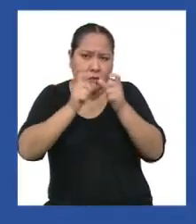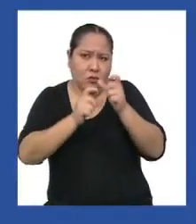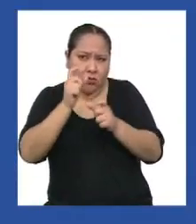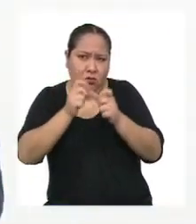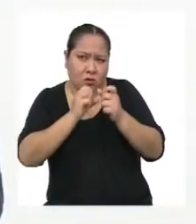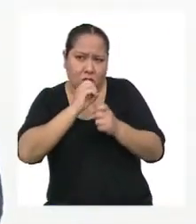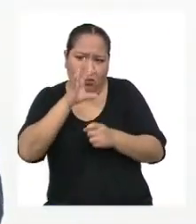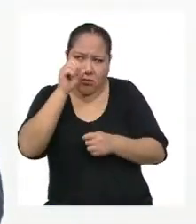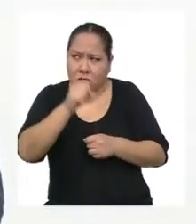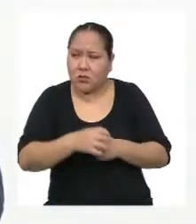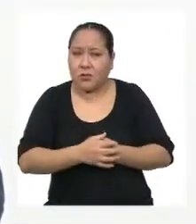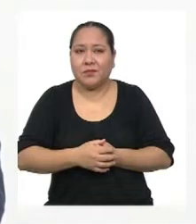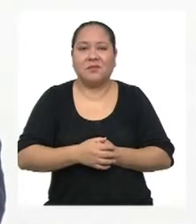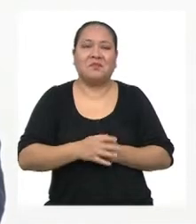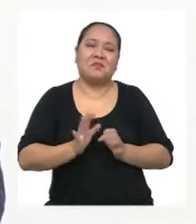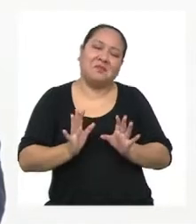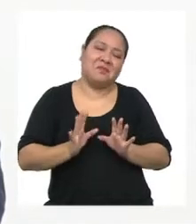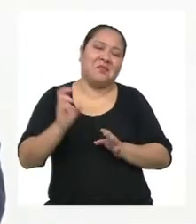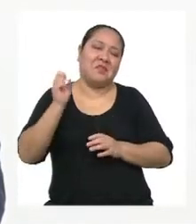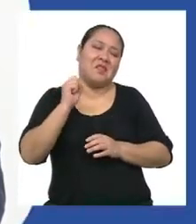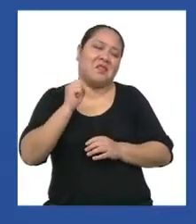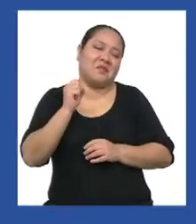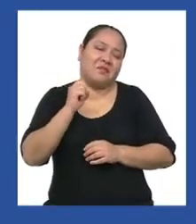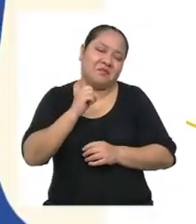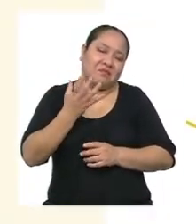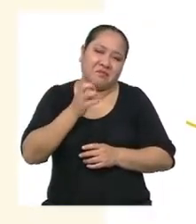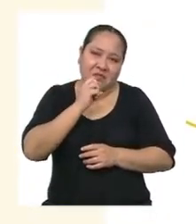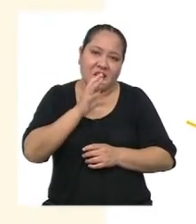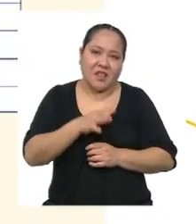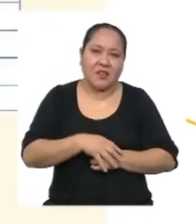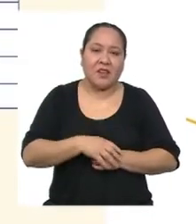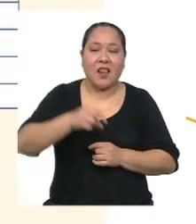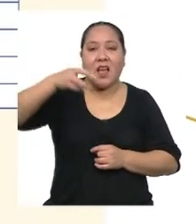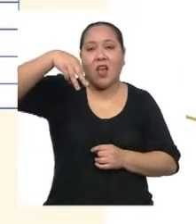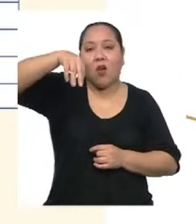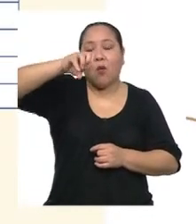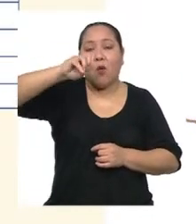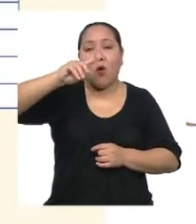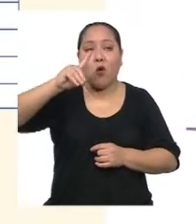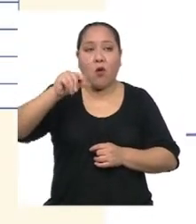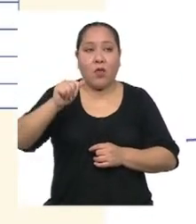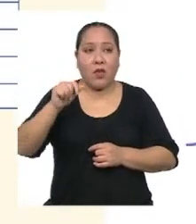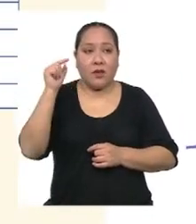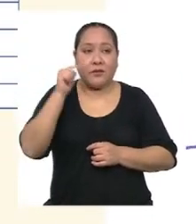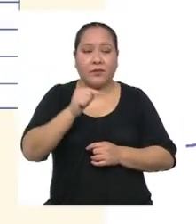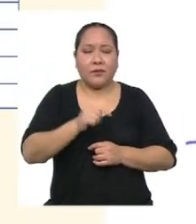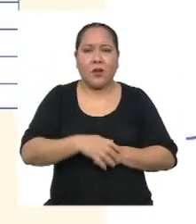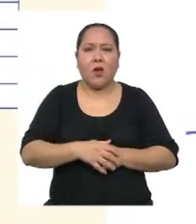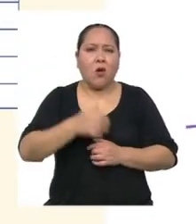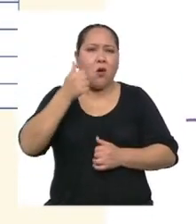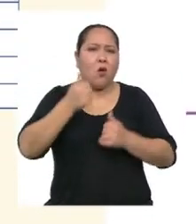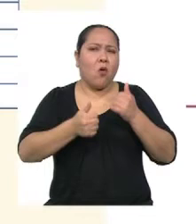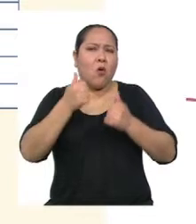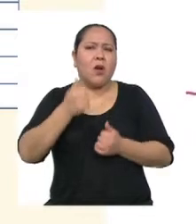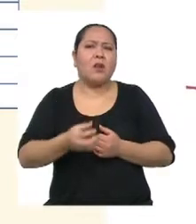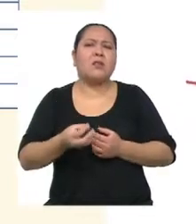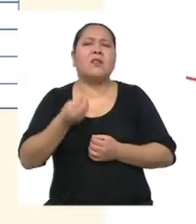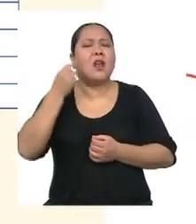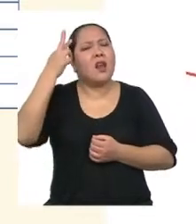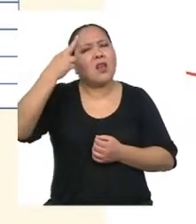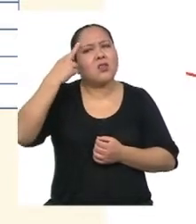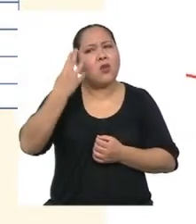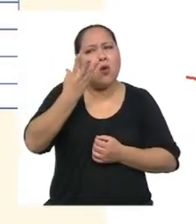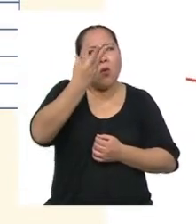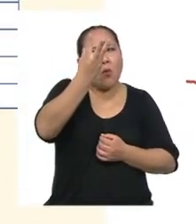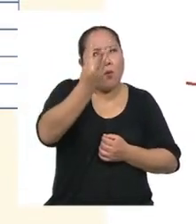sí. Podríamos decir que sí. La moda en la variable motivo de menos quechuahablantes